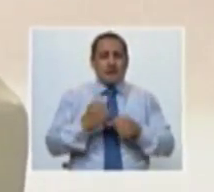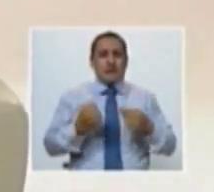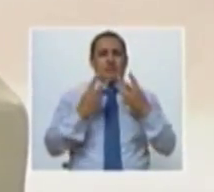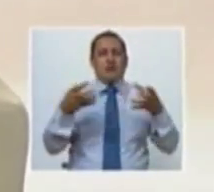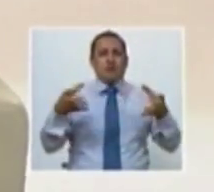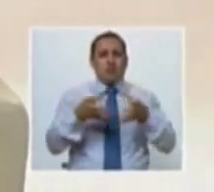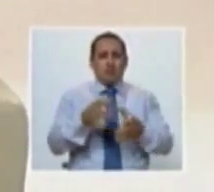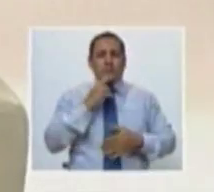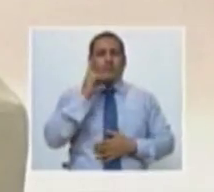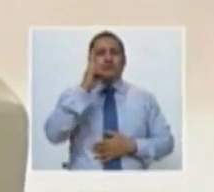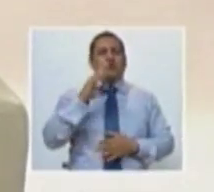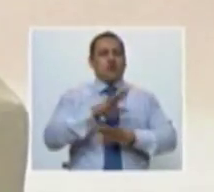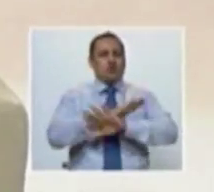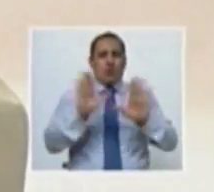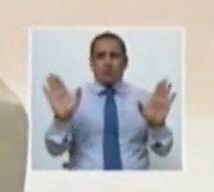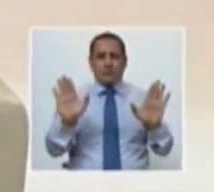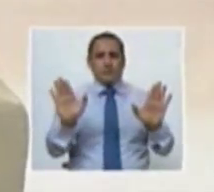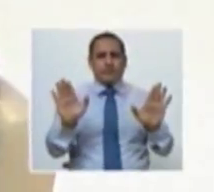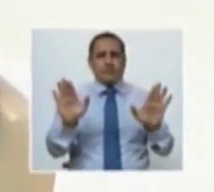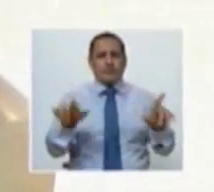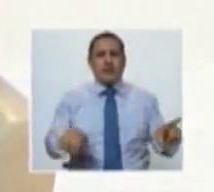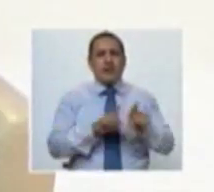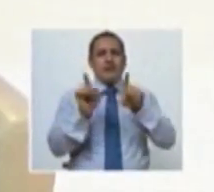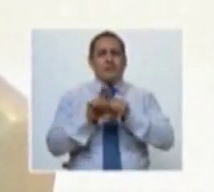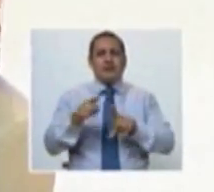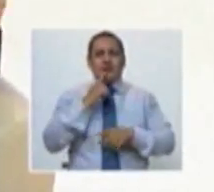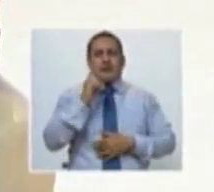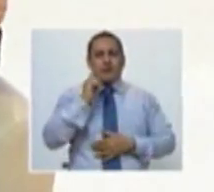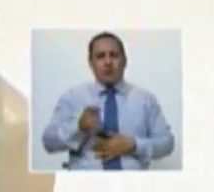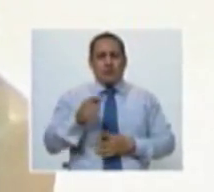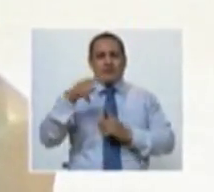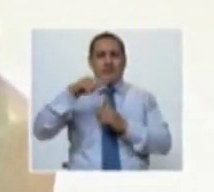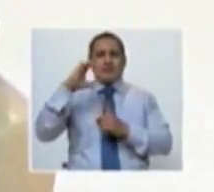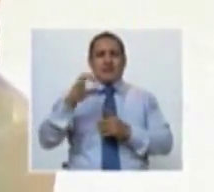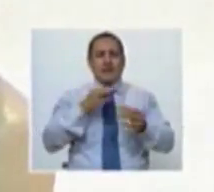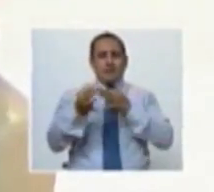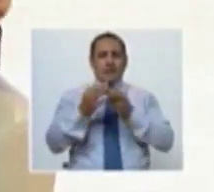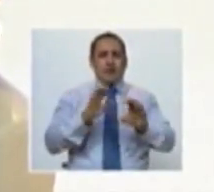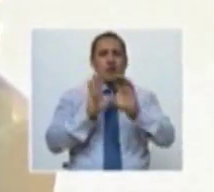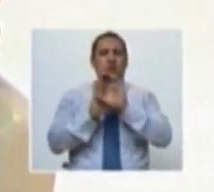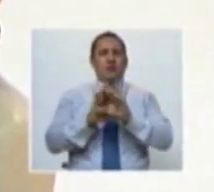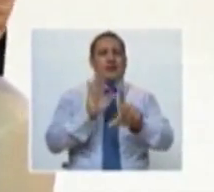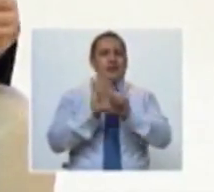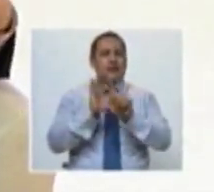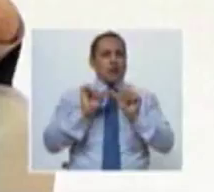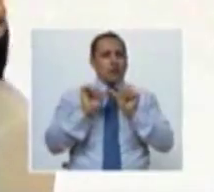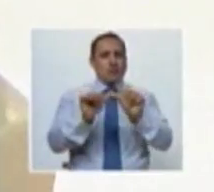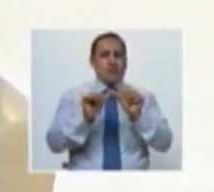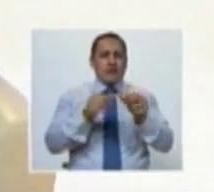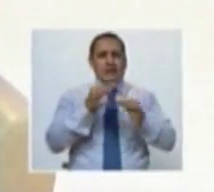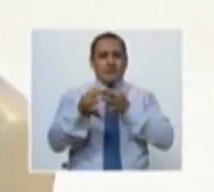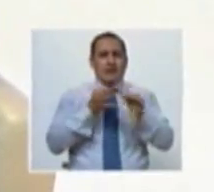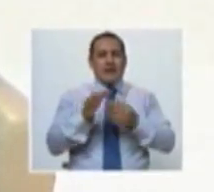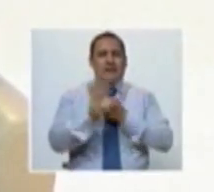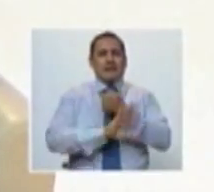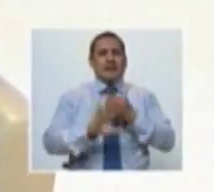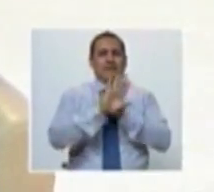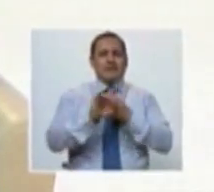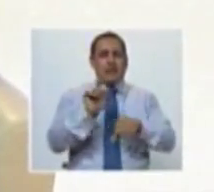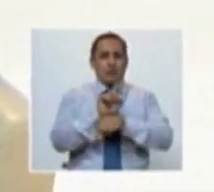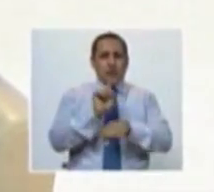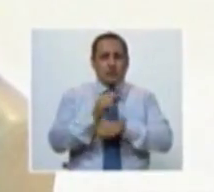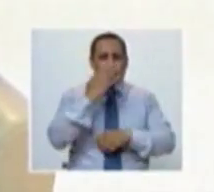pública magisterial, no. Exactamente, ¿no? El tribunal ha ratificado la constitucionalidad de esa ley, que entiende que en defensa de la educación